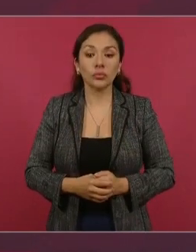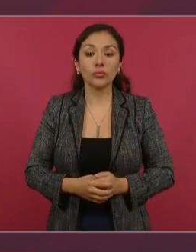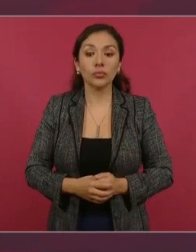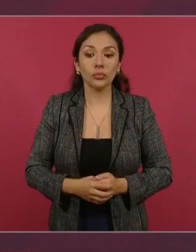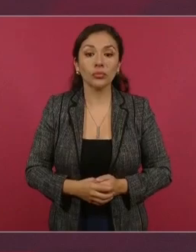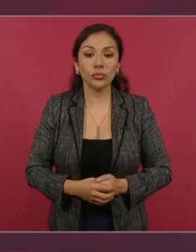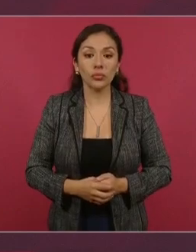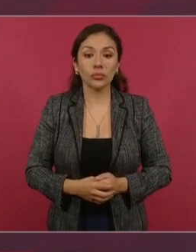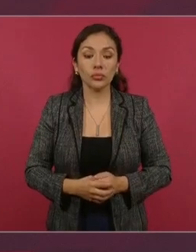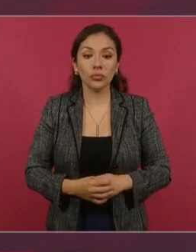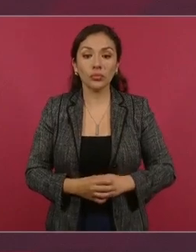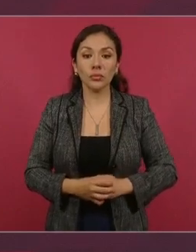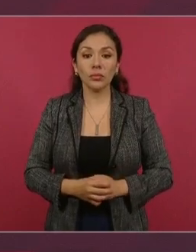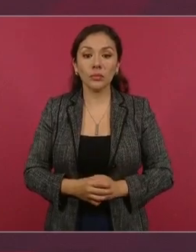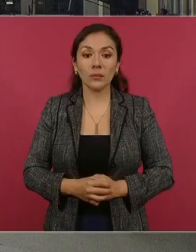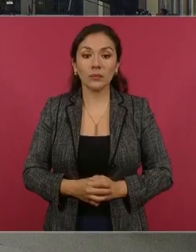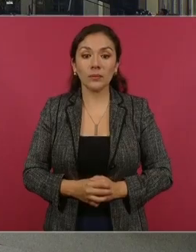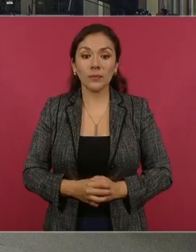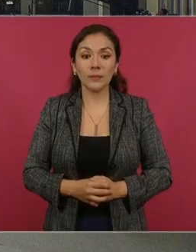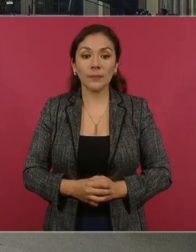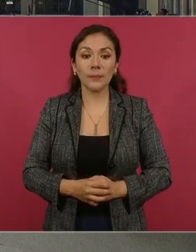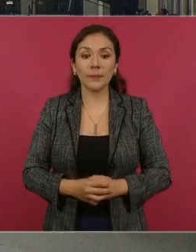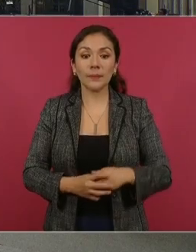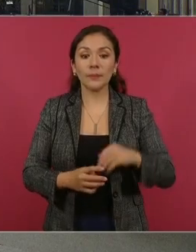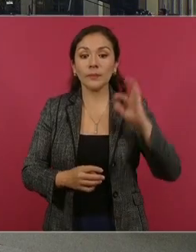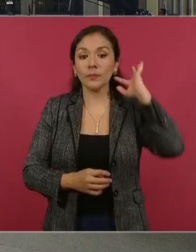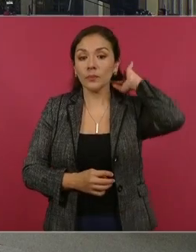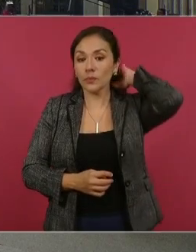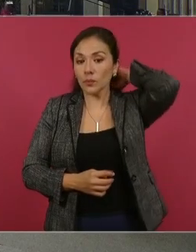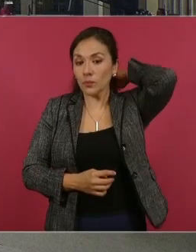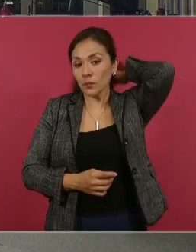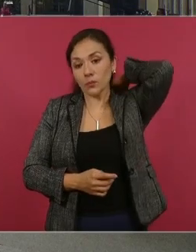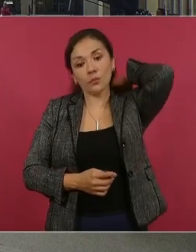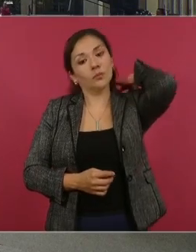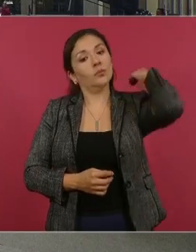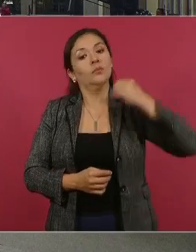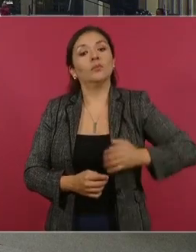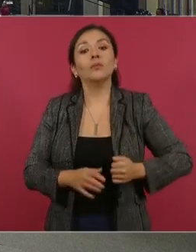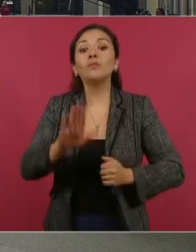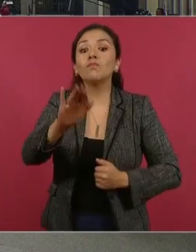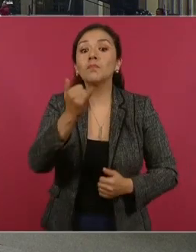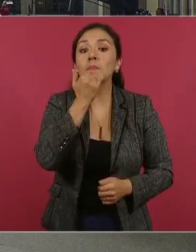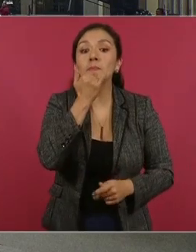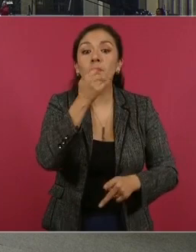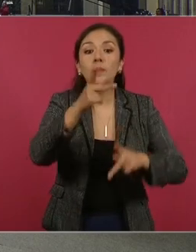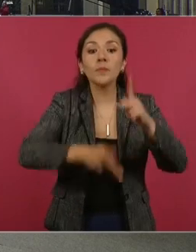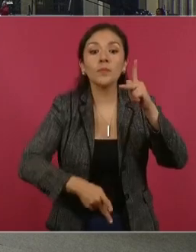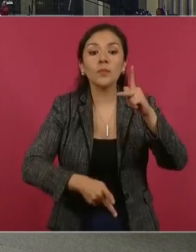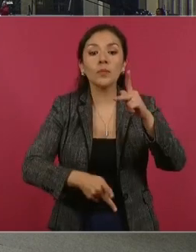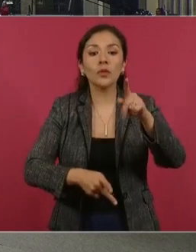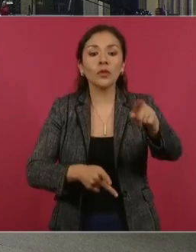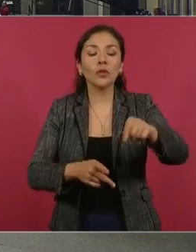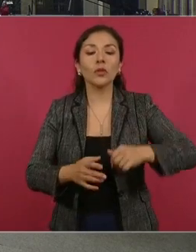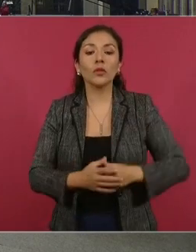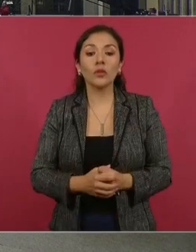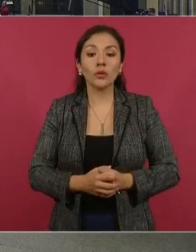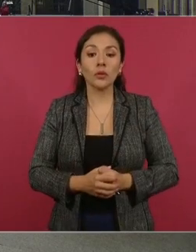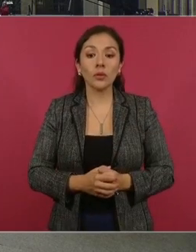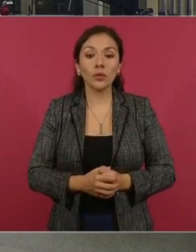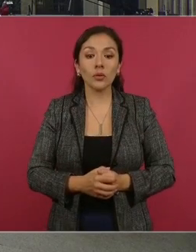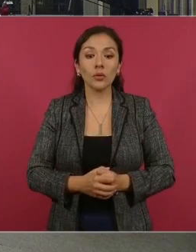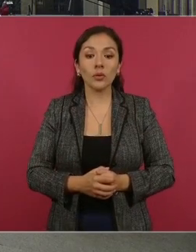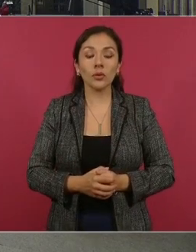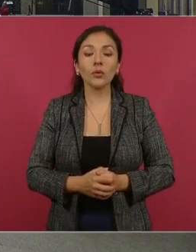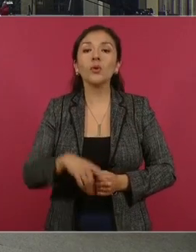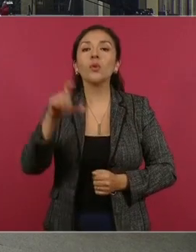Palenque. Sí. Presidente, otra pregunta. Perdón, perdón. Sí. Durante la reunión